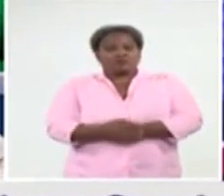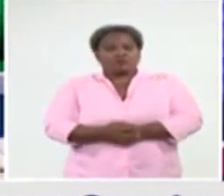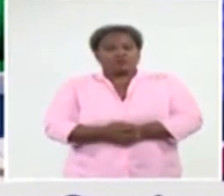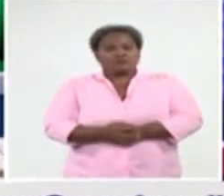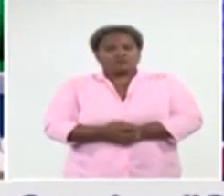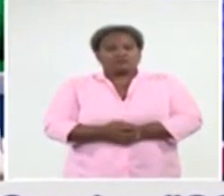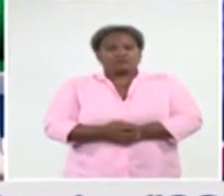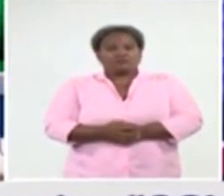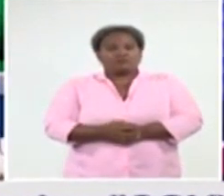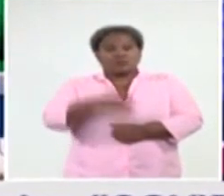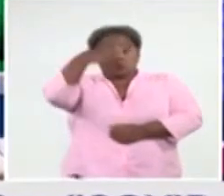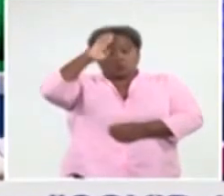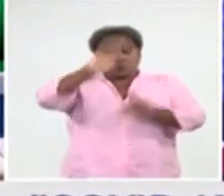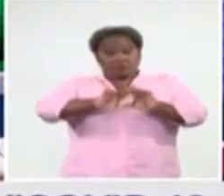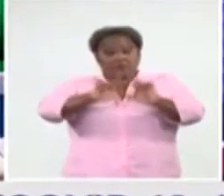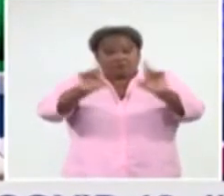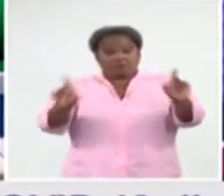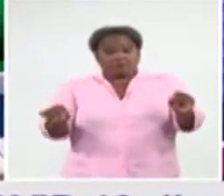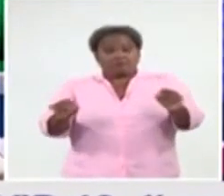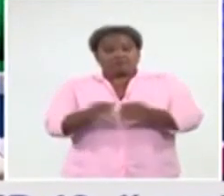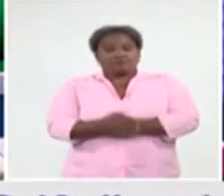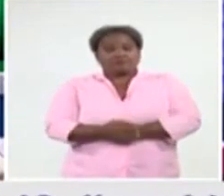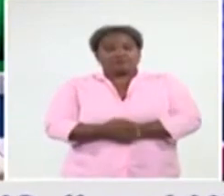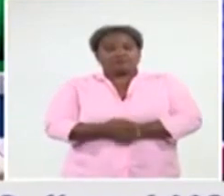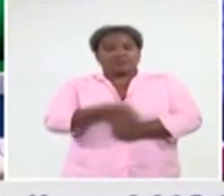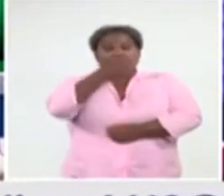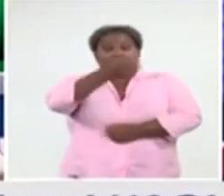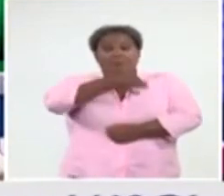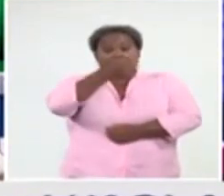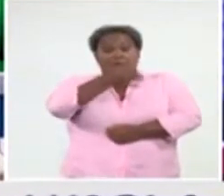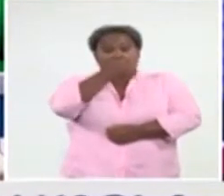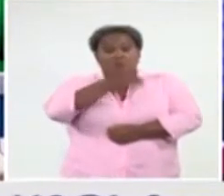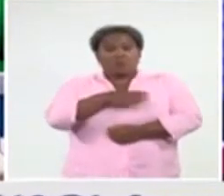Finalmente Cuba, como ya había dicho, con